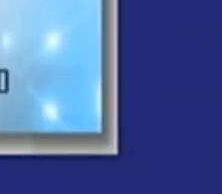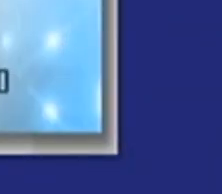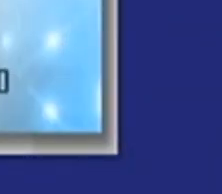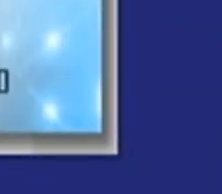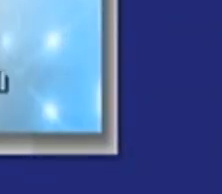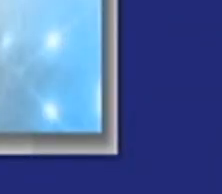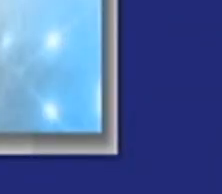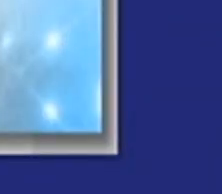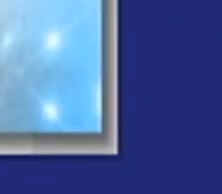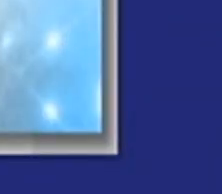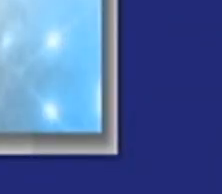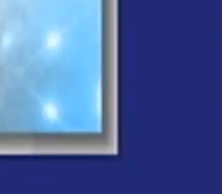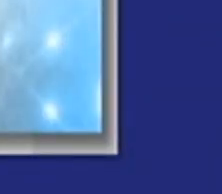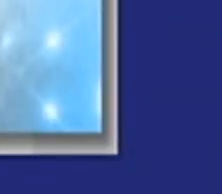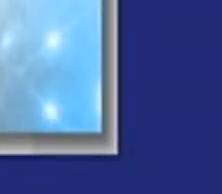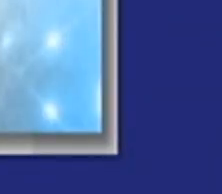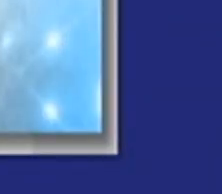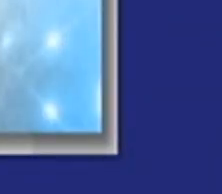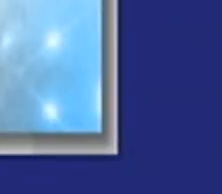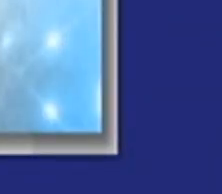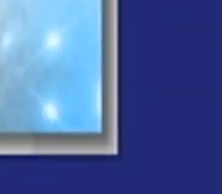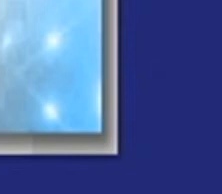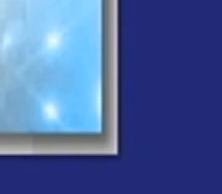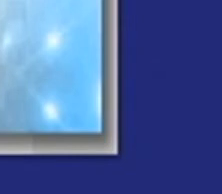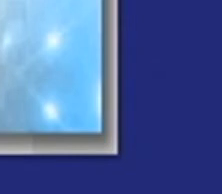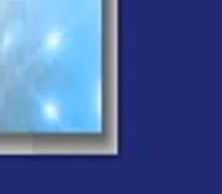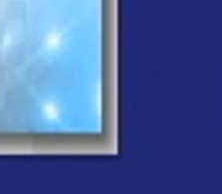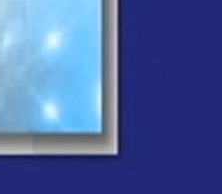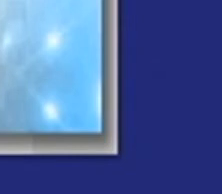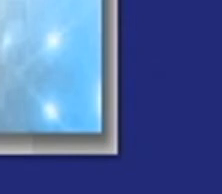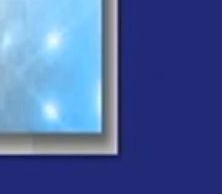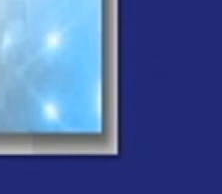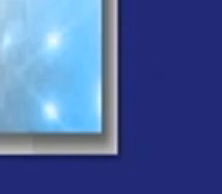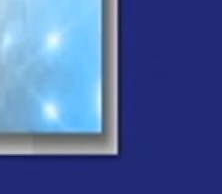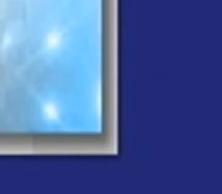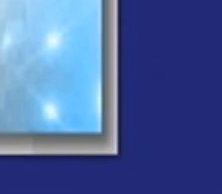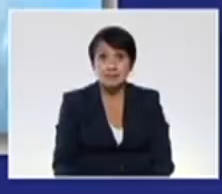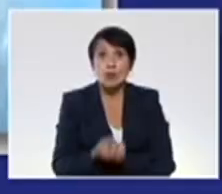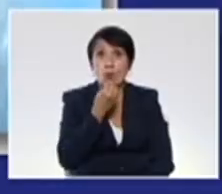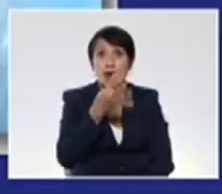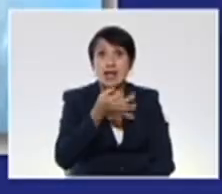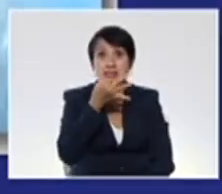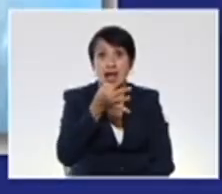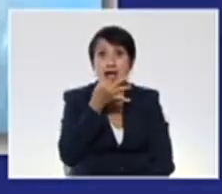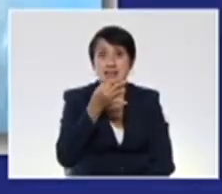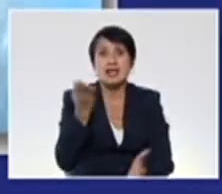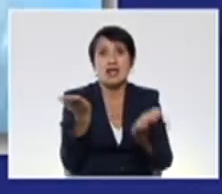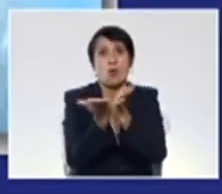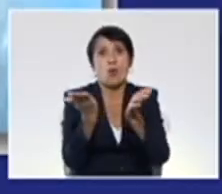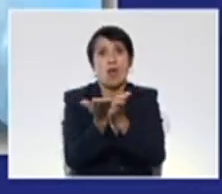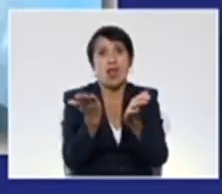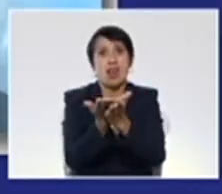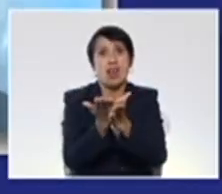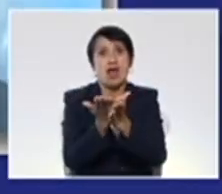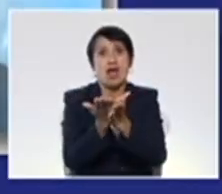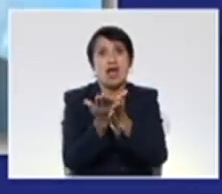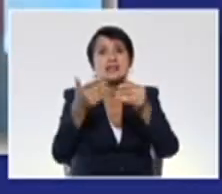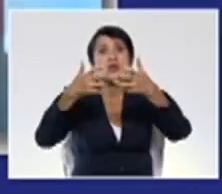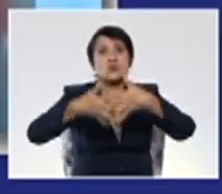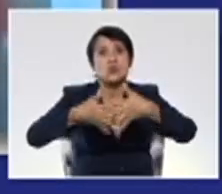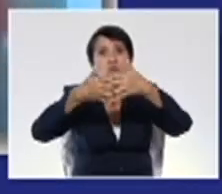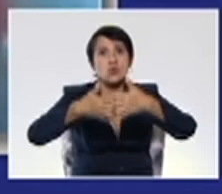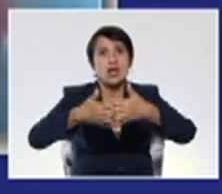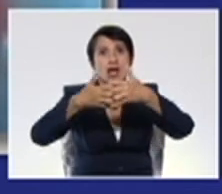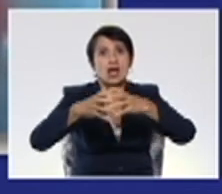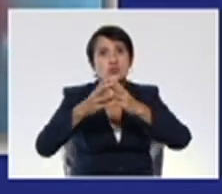Buenas tardes, le habla la profesora Desiree Camacho, directora de la Escuela Técnica Industrial Juan Ignacio Balbuena